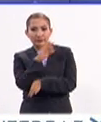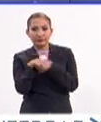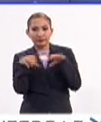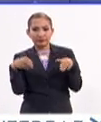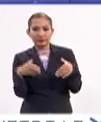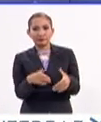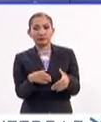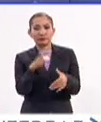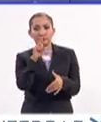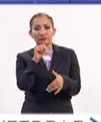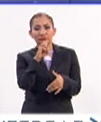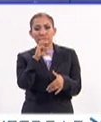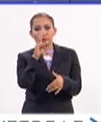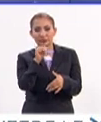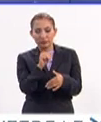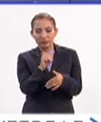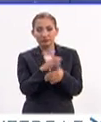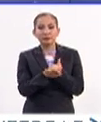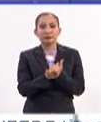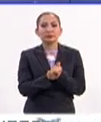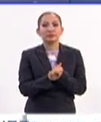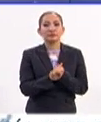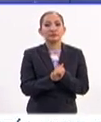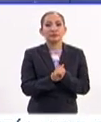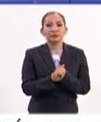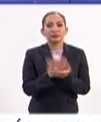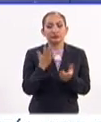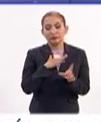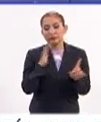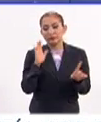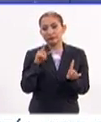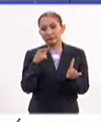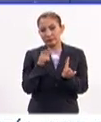comunidad también de la Universidad Nacional Autónoma de México y